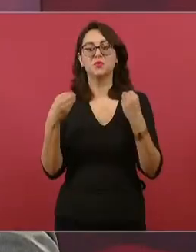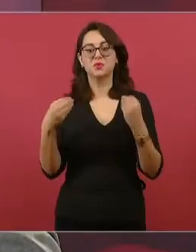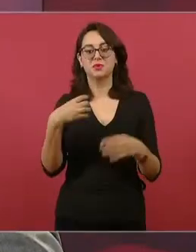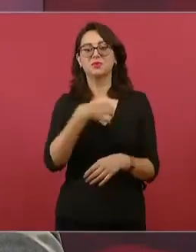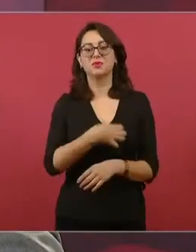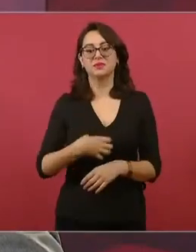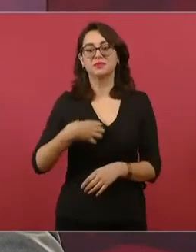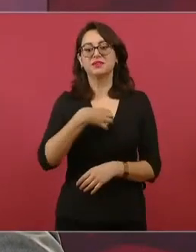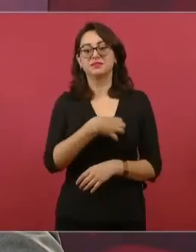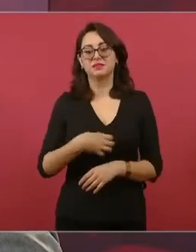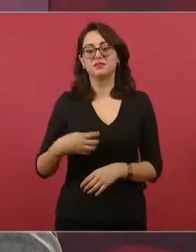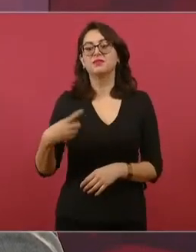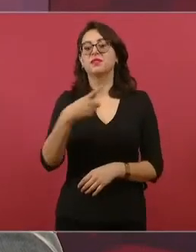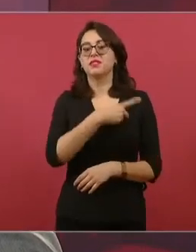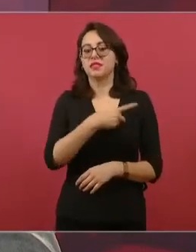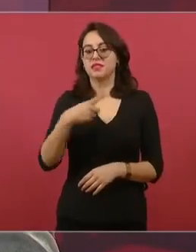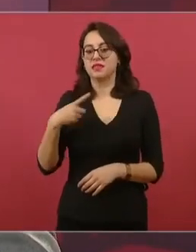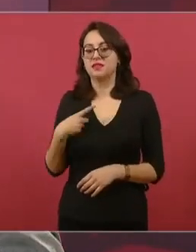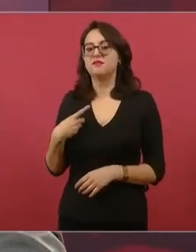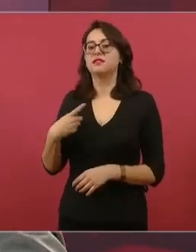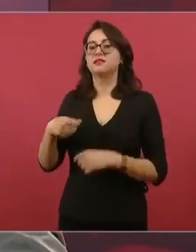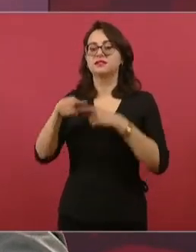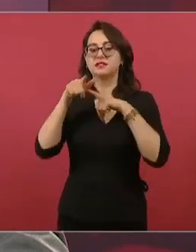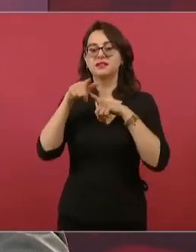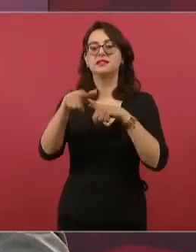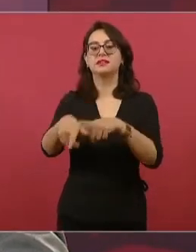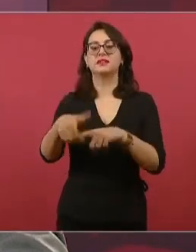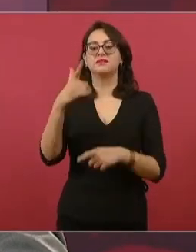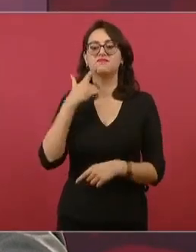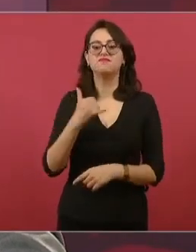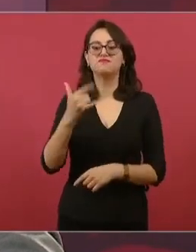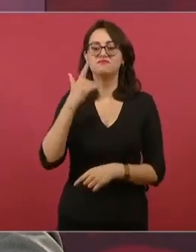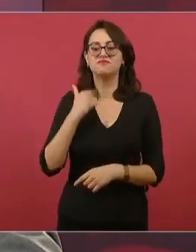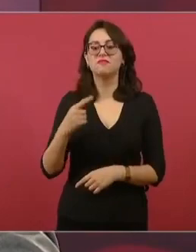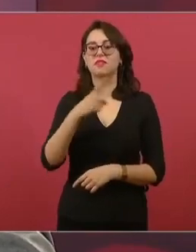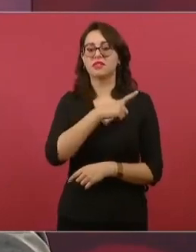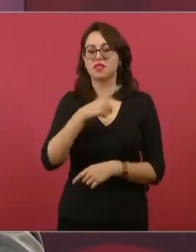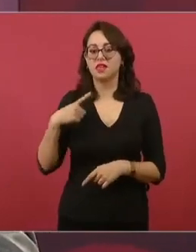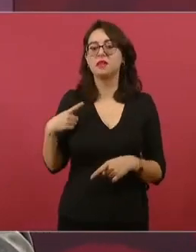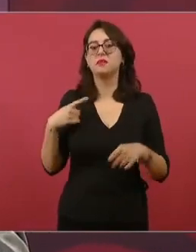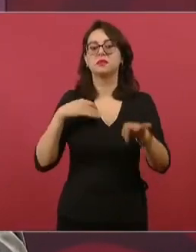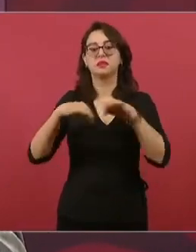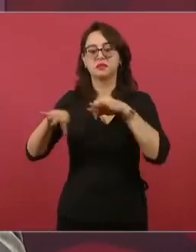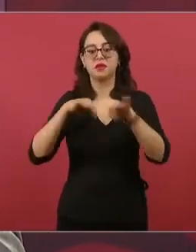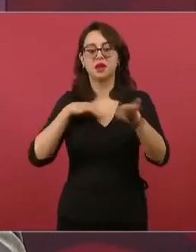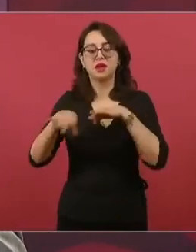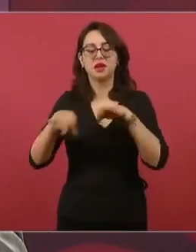Claro que hay que seguir trabajando. Hoy vamos a hacer una gira